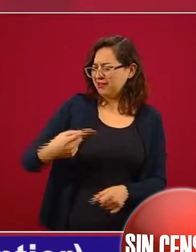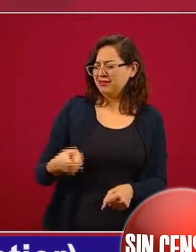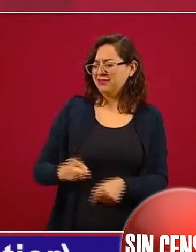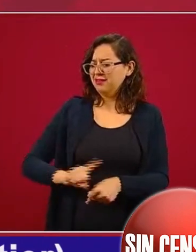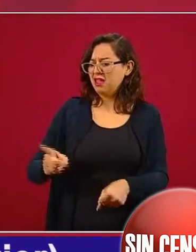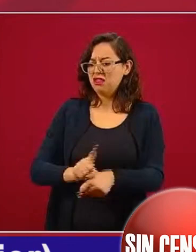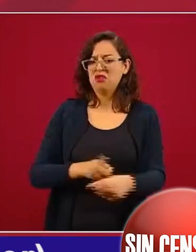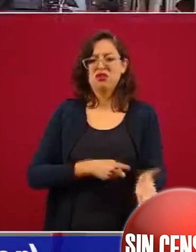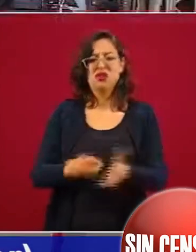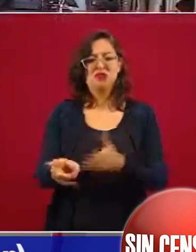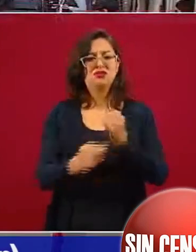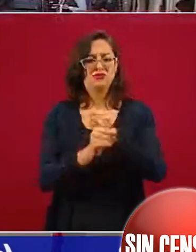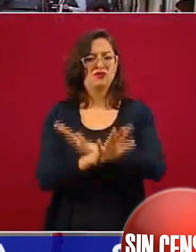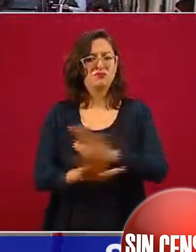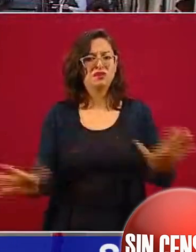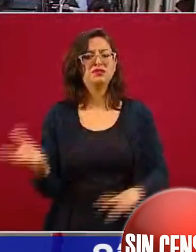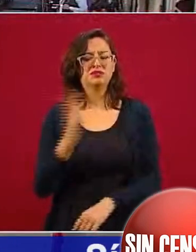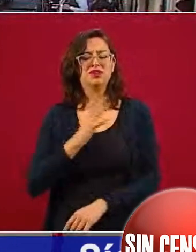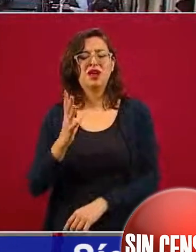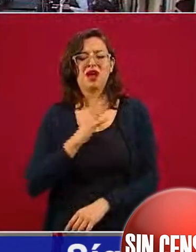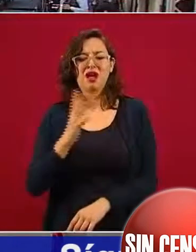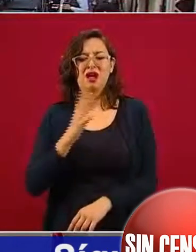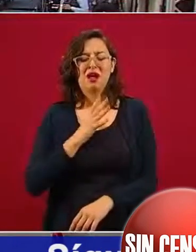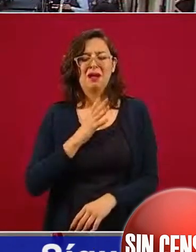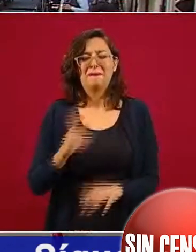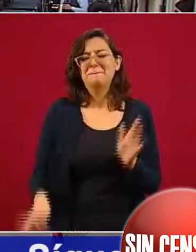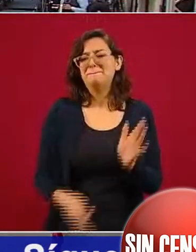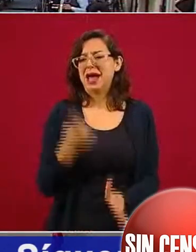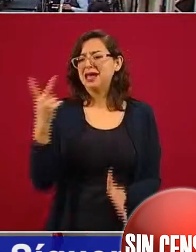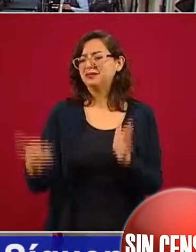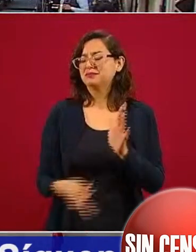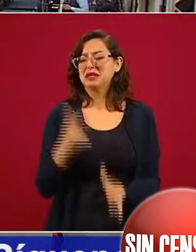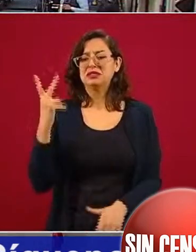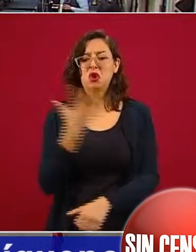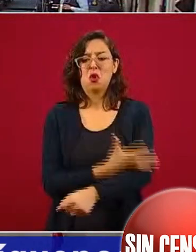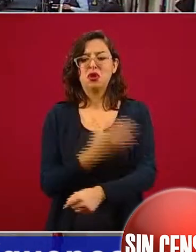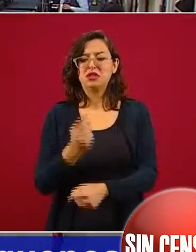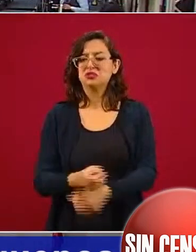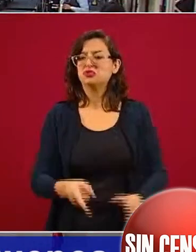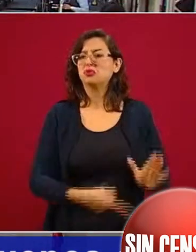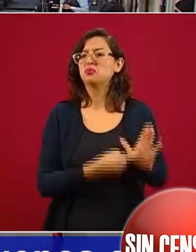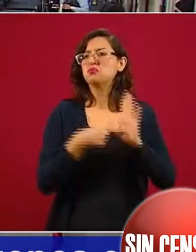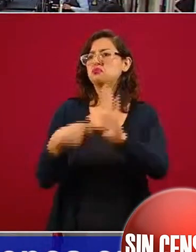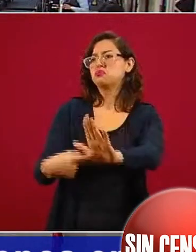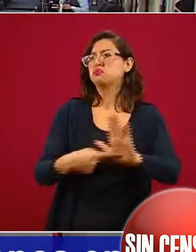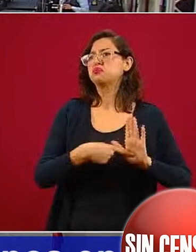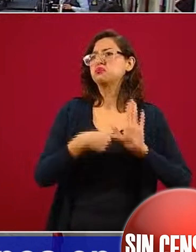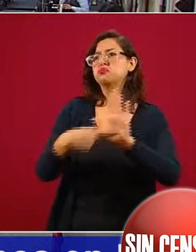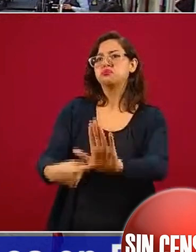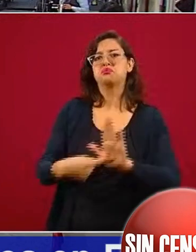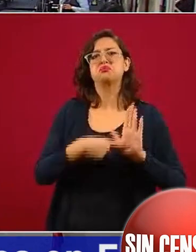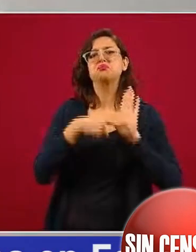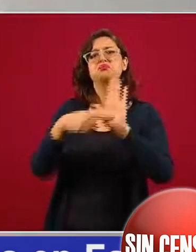días. ¿Cuántas cosas transparentamos? Y no solo